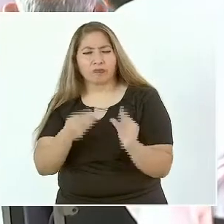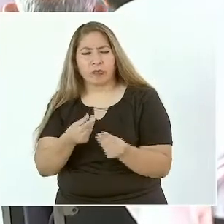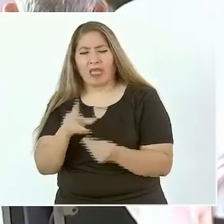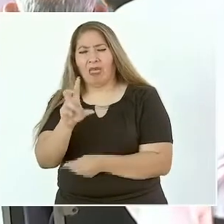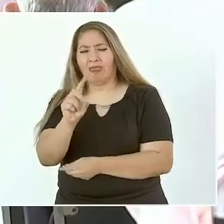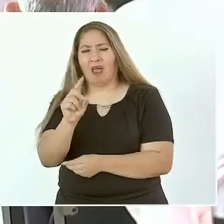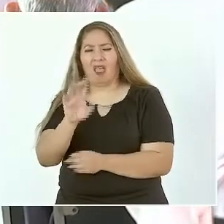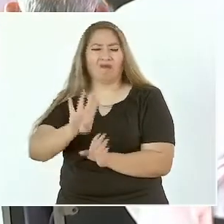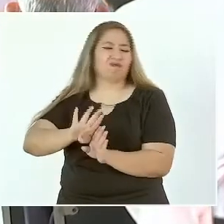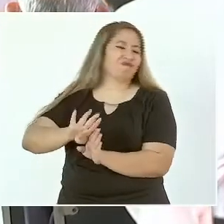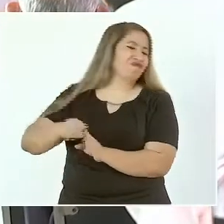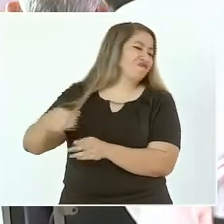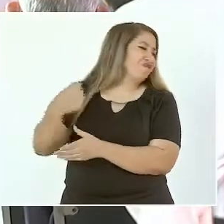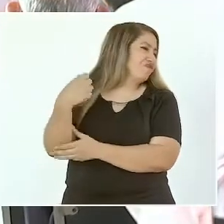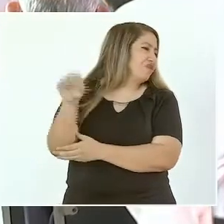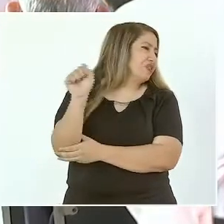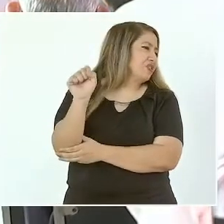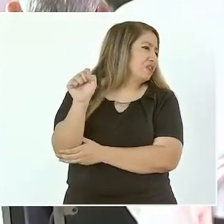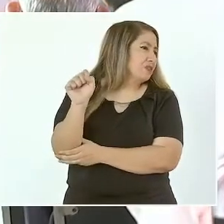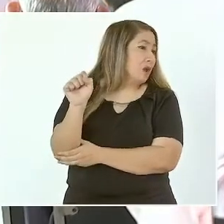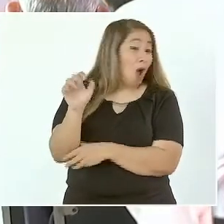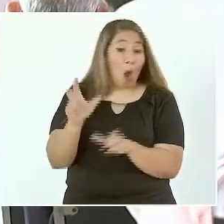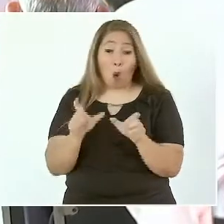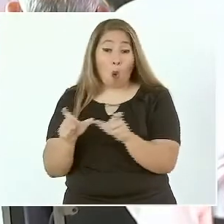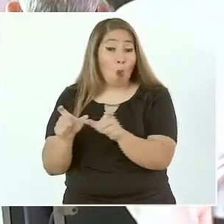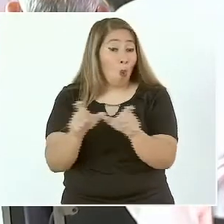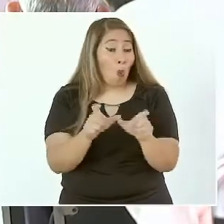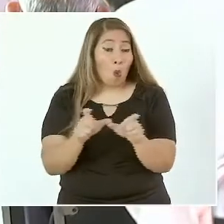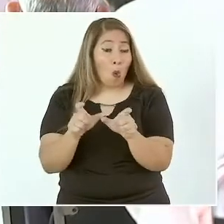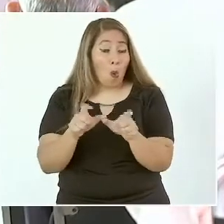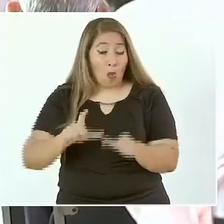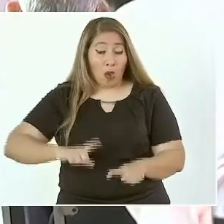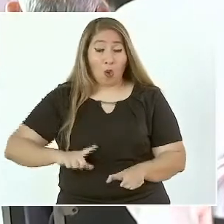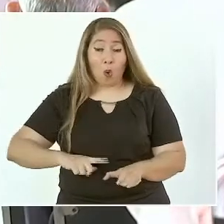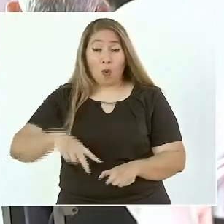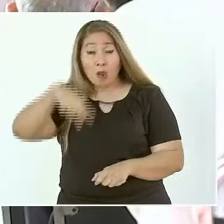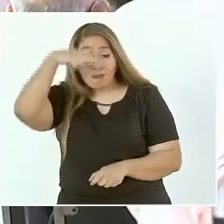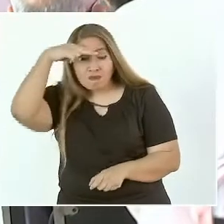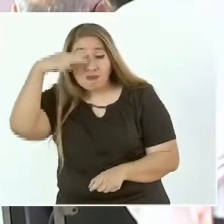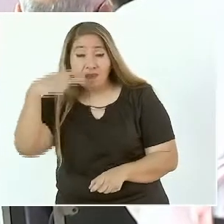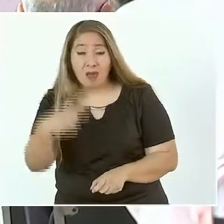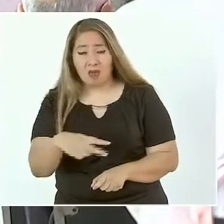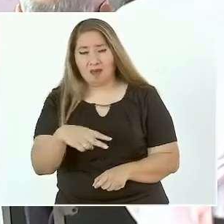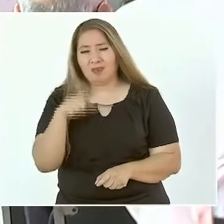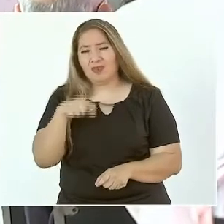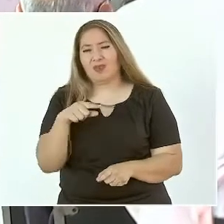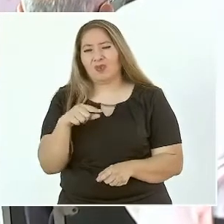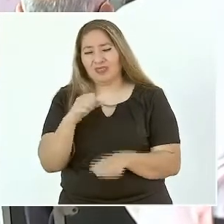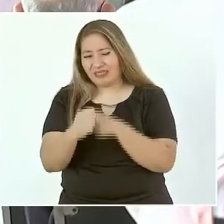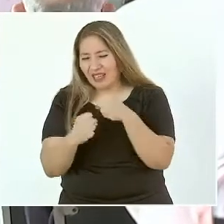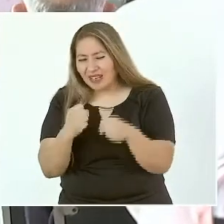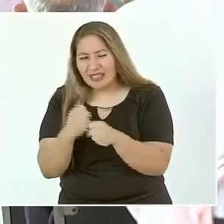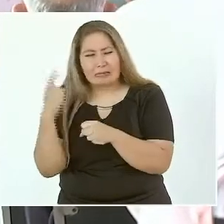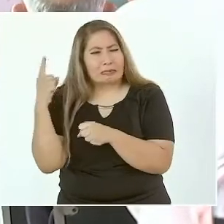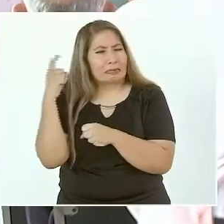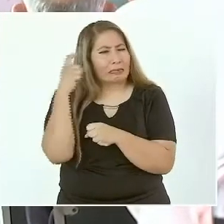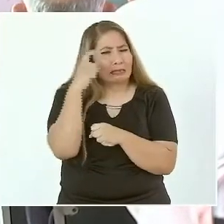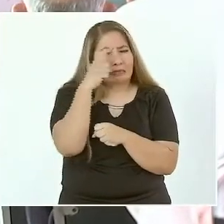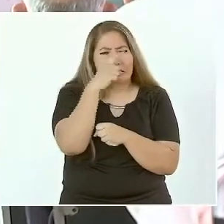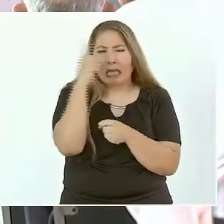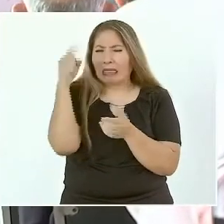mantuvieron apátridas y sin ninguna protección del gobierno mexicano. Los años difíciles de estas familias en China y los muertos de Torreón